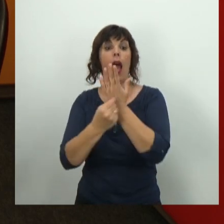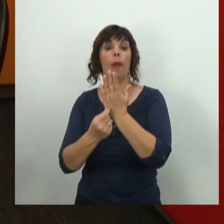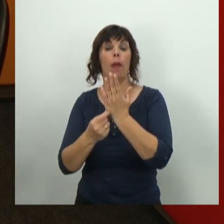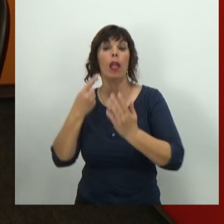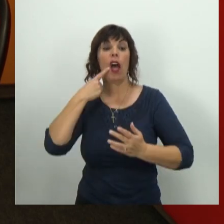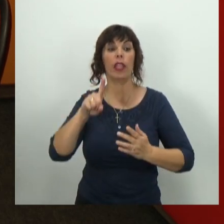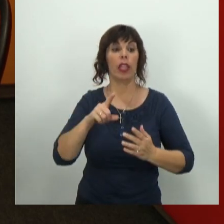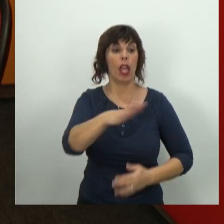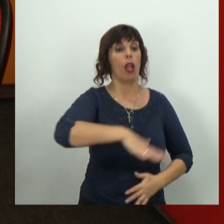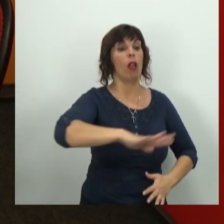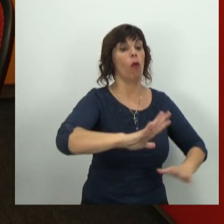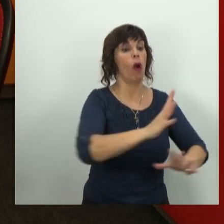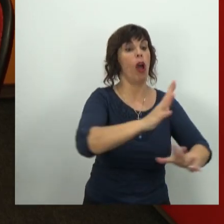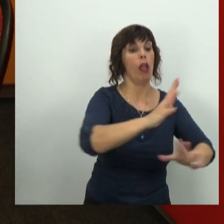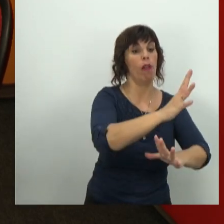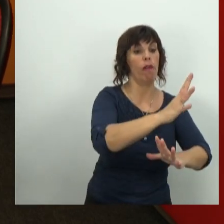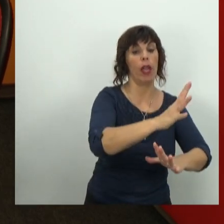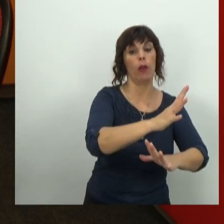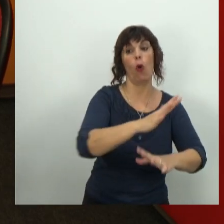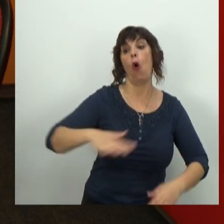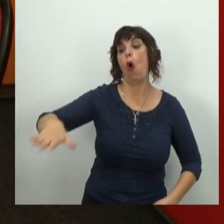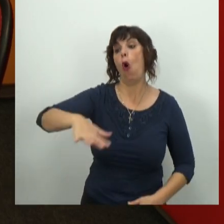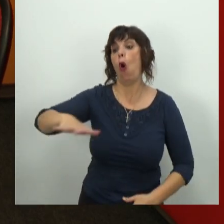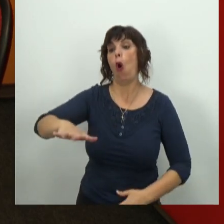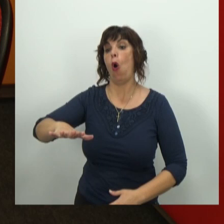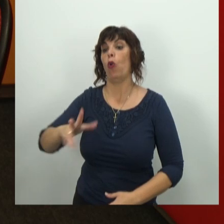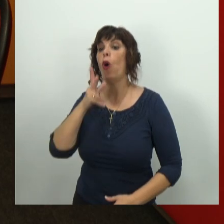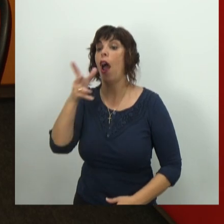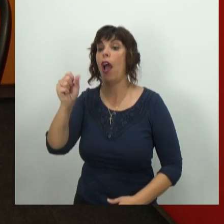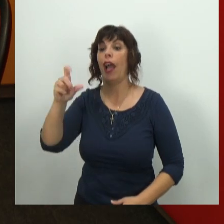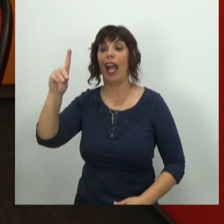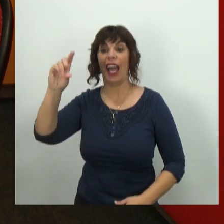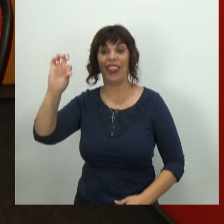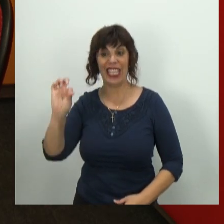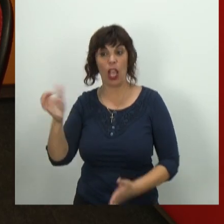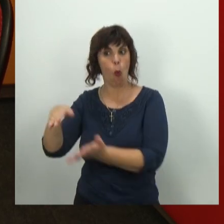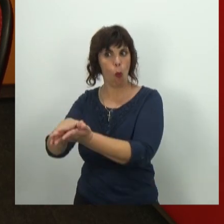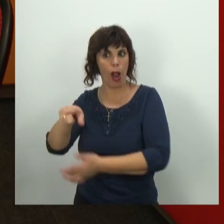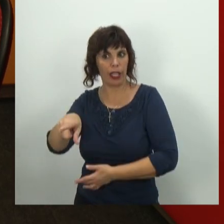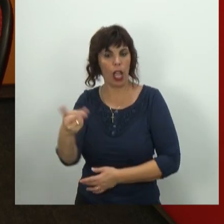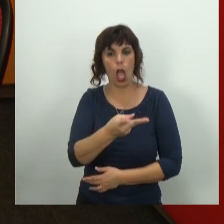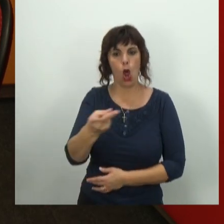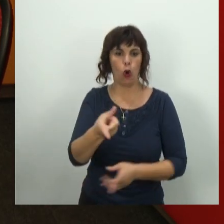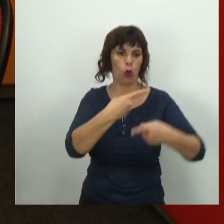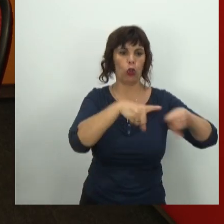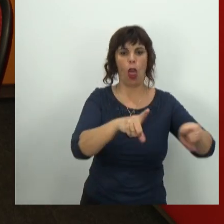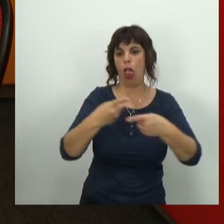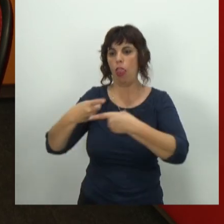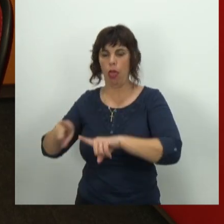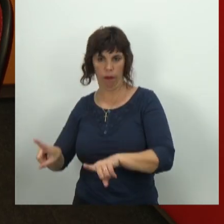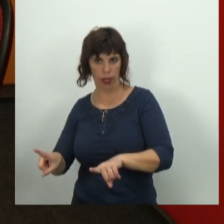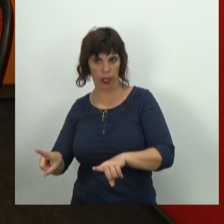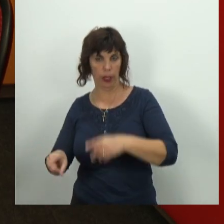Cuando una persona muere que no cree en Jesucristo, ahora en este momento, no va